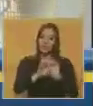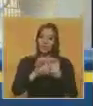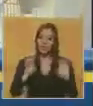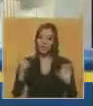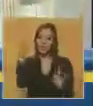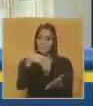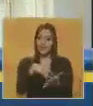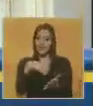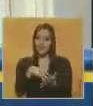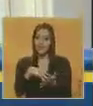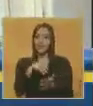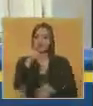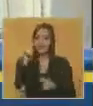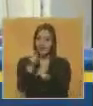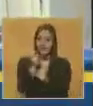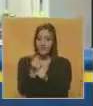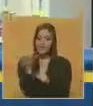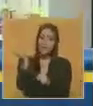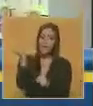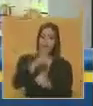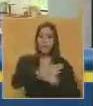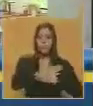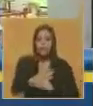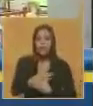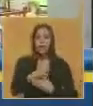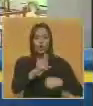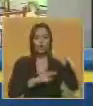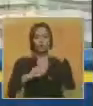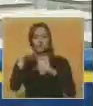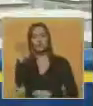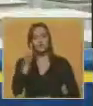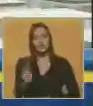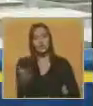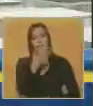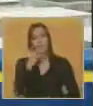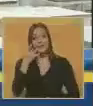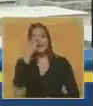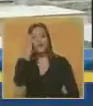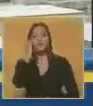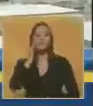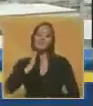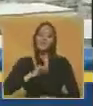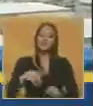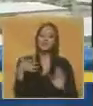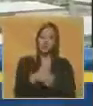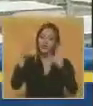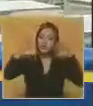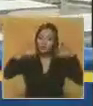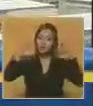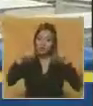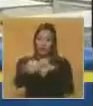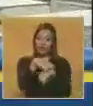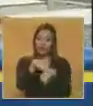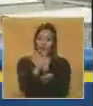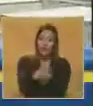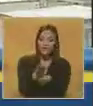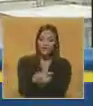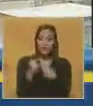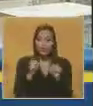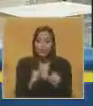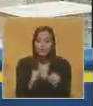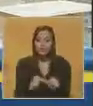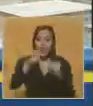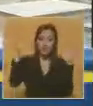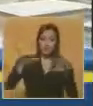en Miranda se debe trabajar sumando voluntades para construir una Venezuela mejor. En materia de lluvias, el gobernador informó que aún continúan